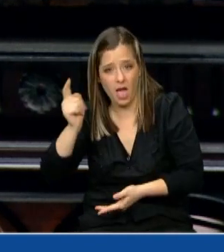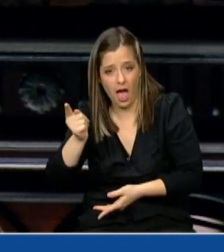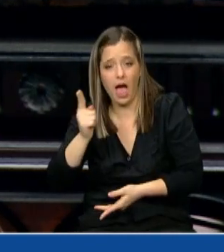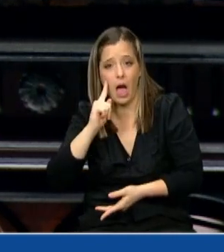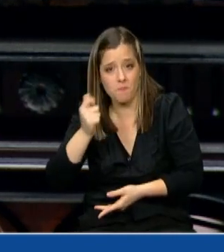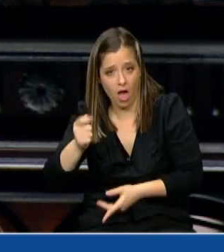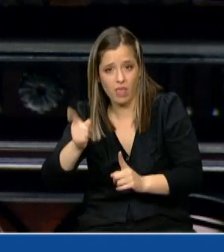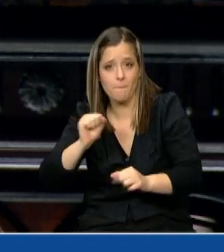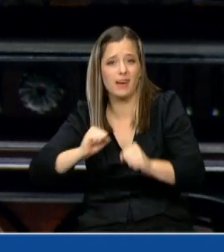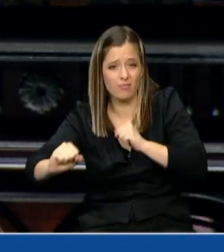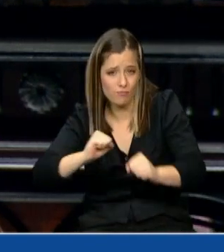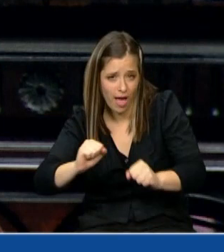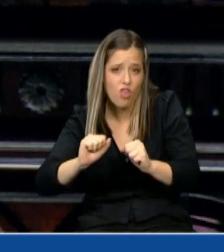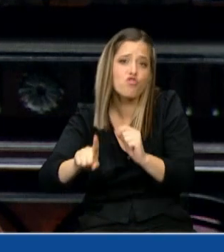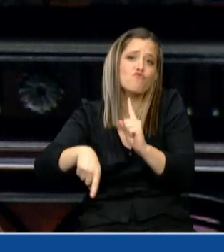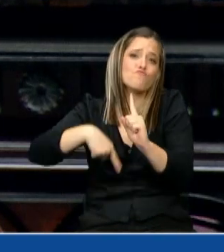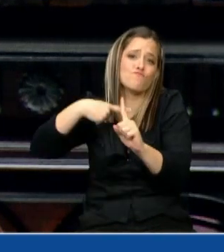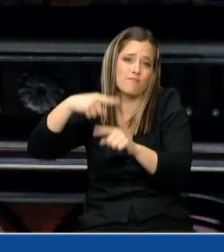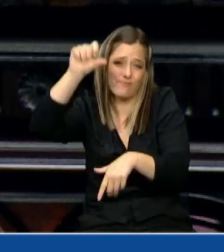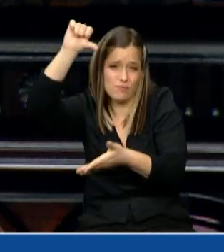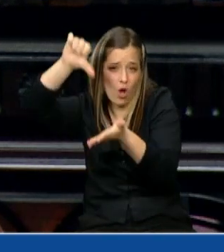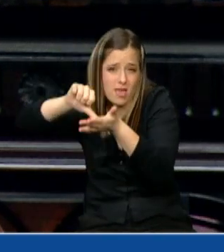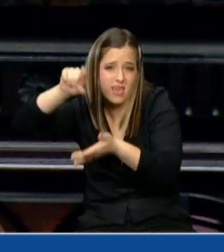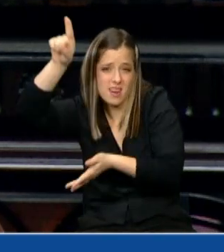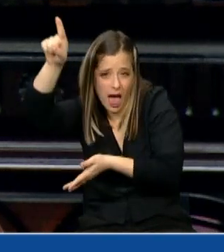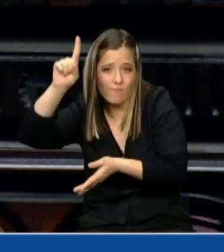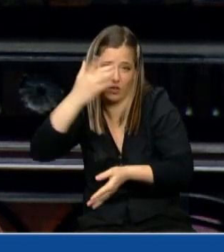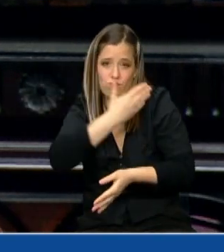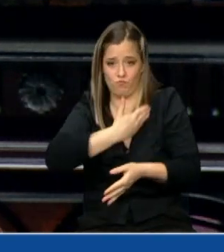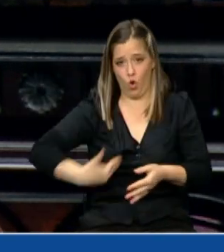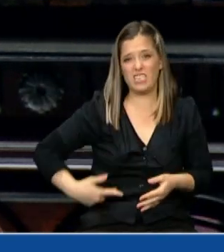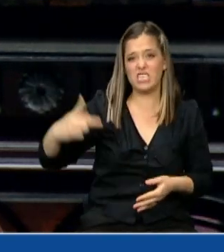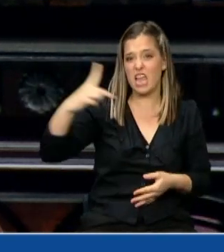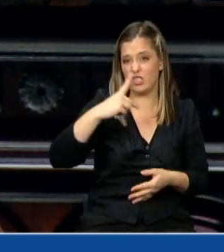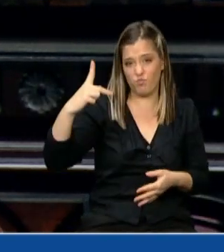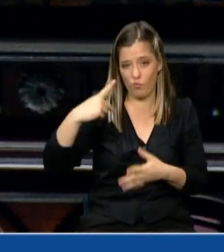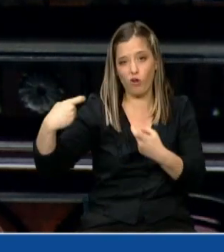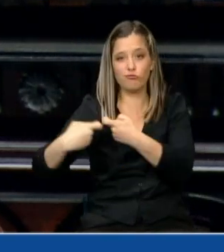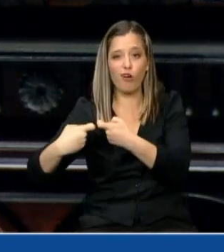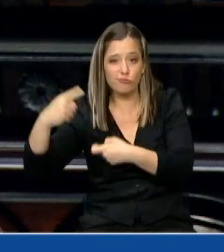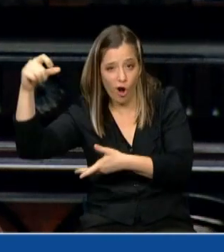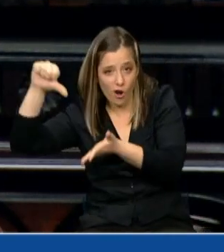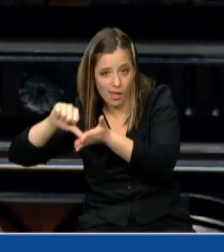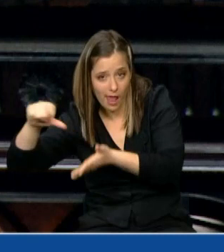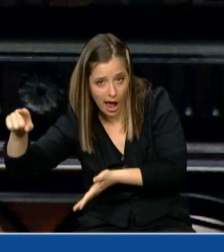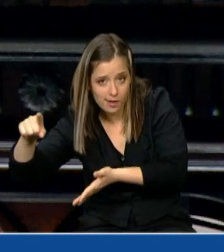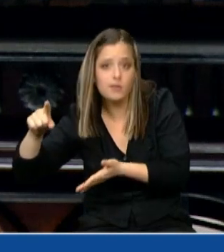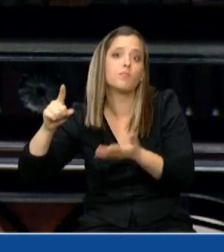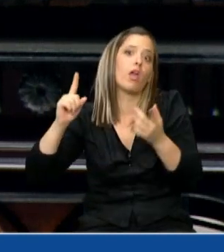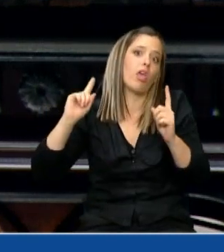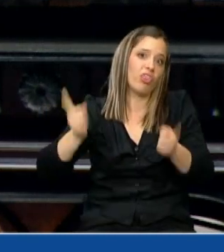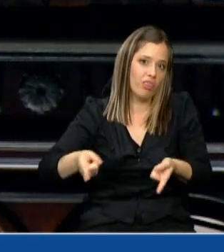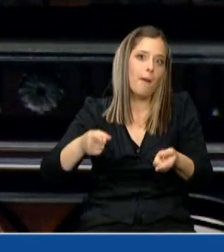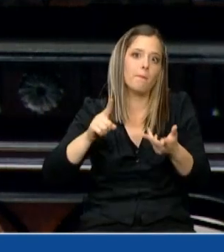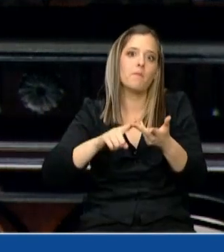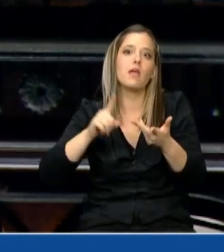memorándum de Irán decretado por el oficialismo kirchnerista y que tiene su capítulo también con